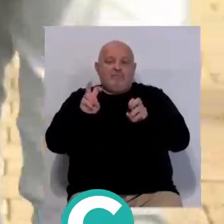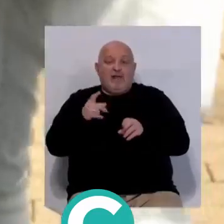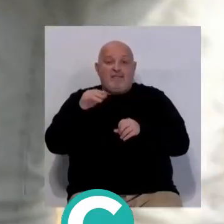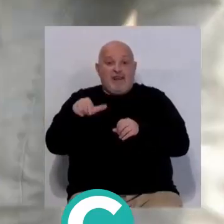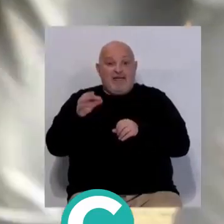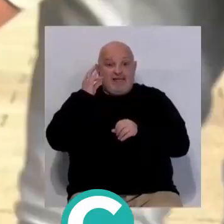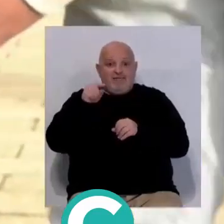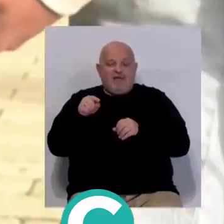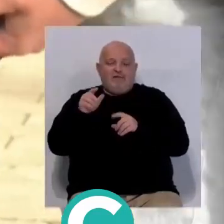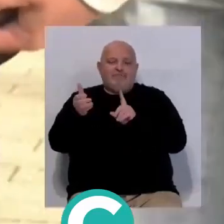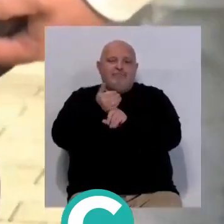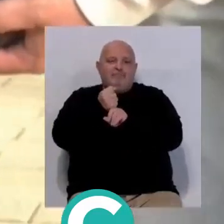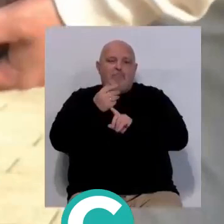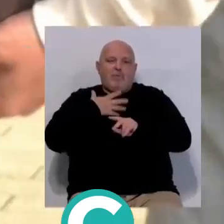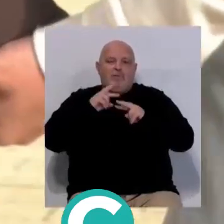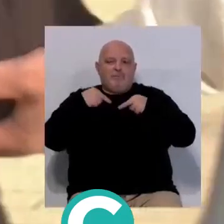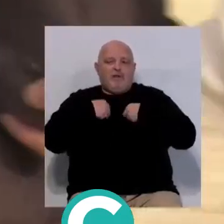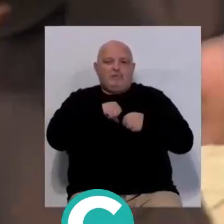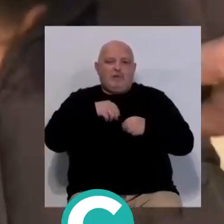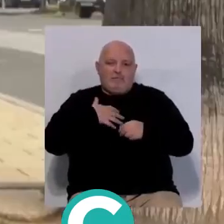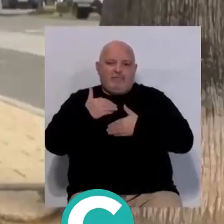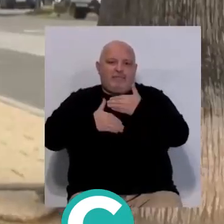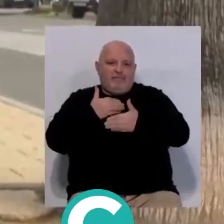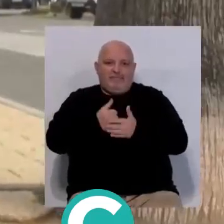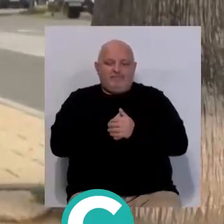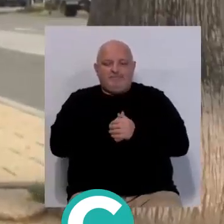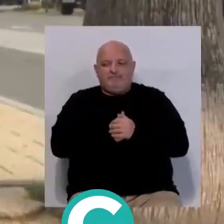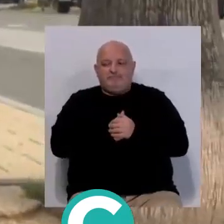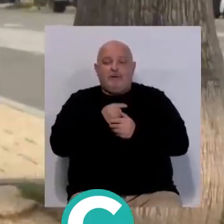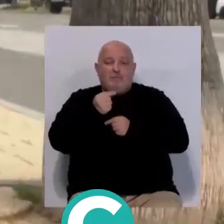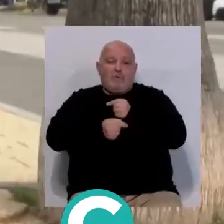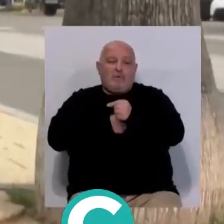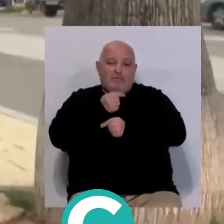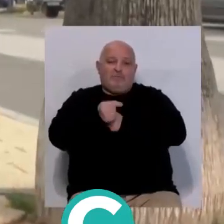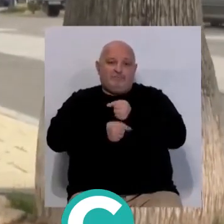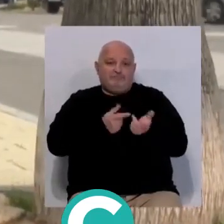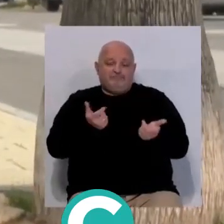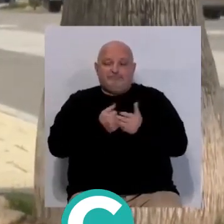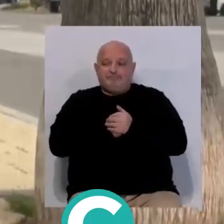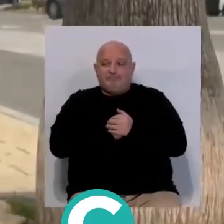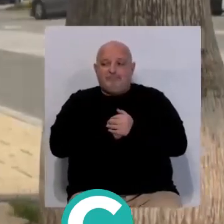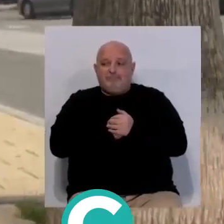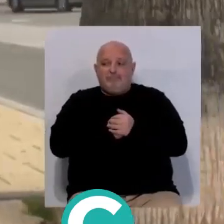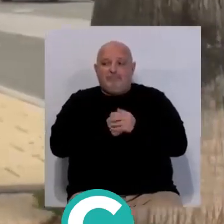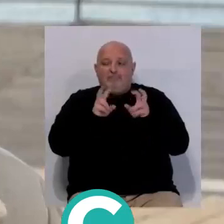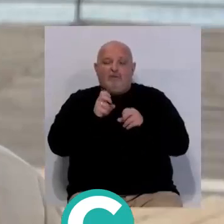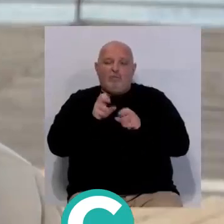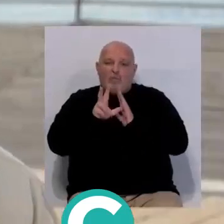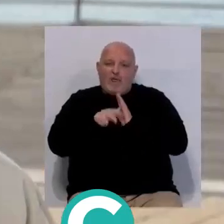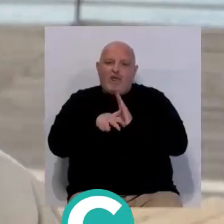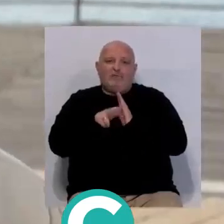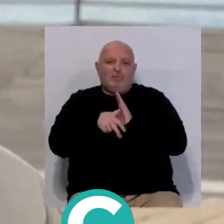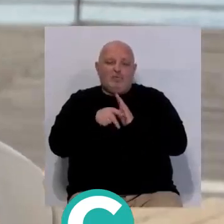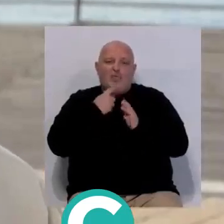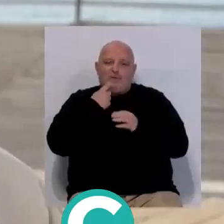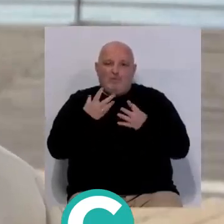Gabriela logre la mayor autonomía posible. Poco a poco va avanzando, pero eso es muy lento, le